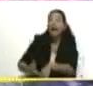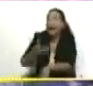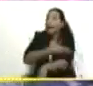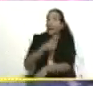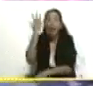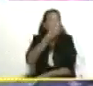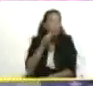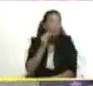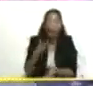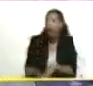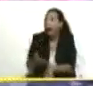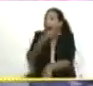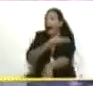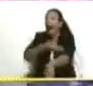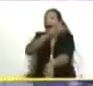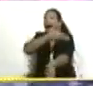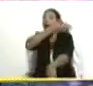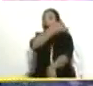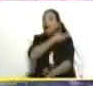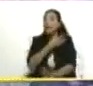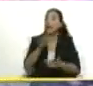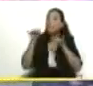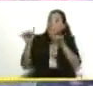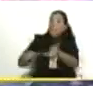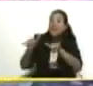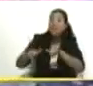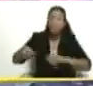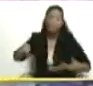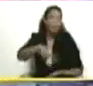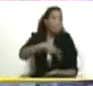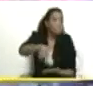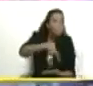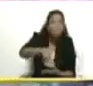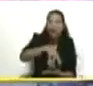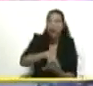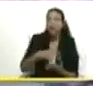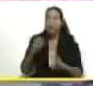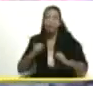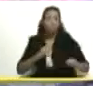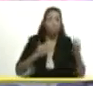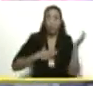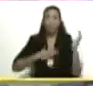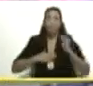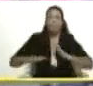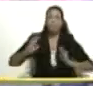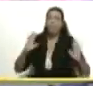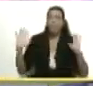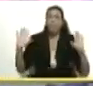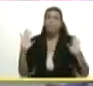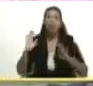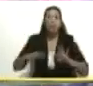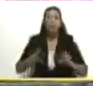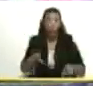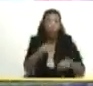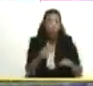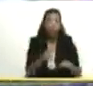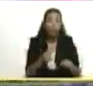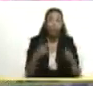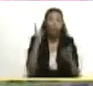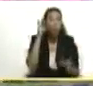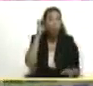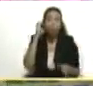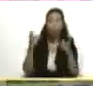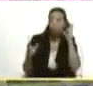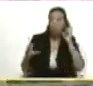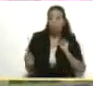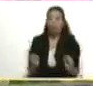era así, fue que la juventud empezó a bailar los ritmos barloventeños. Eso que ustedes tocan ese ritmo y aquí todo el